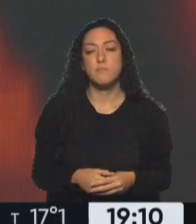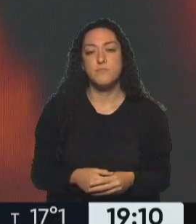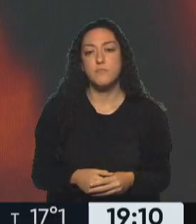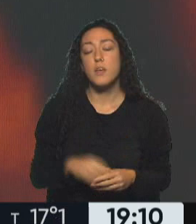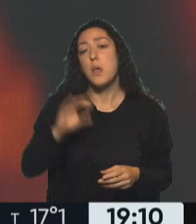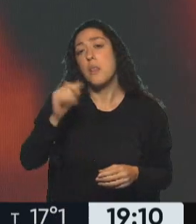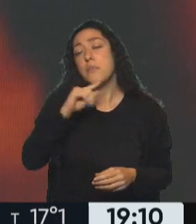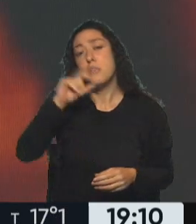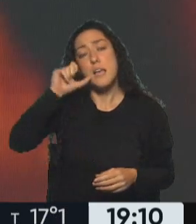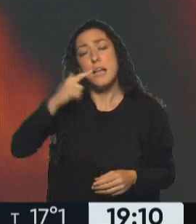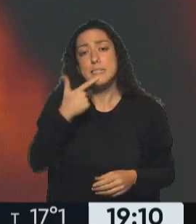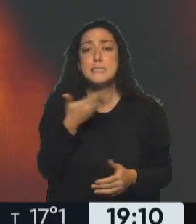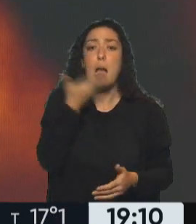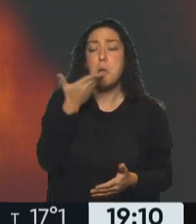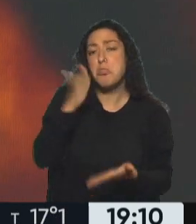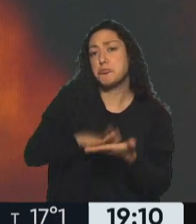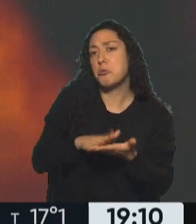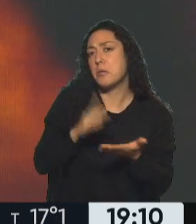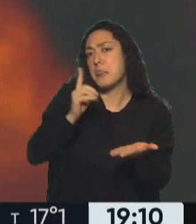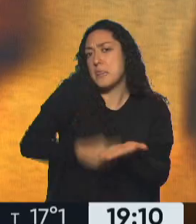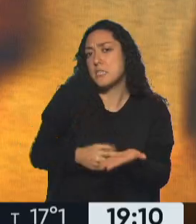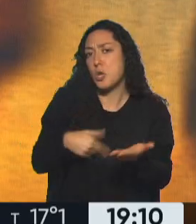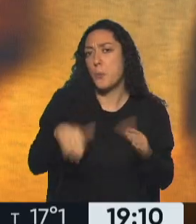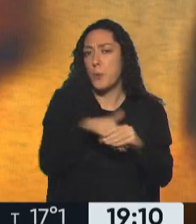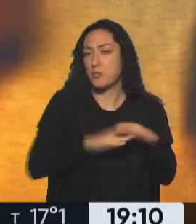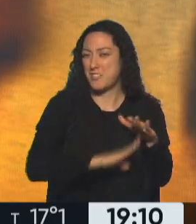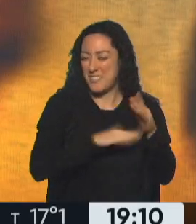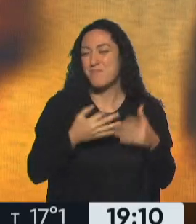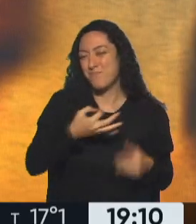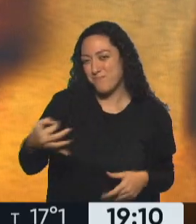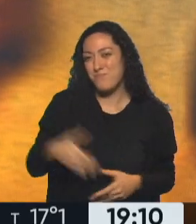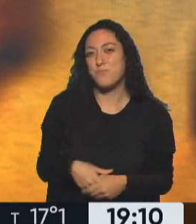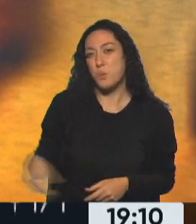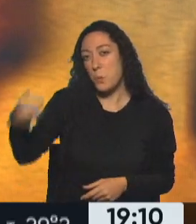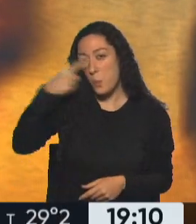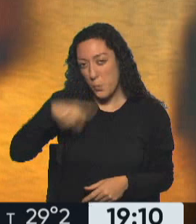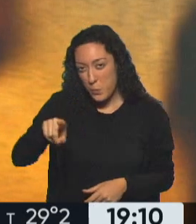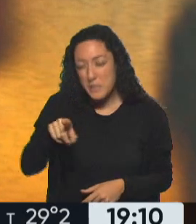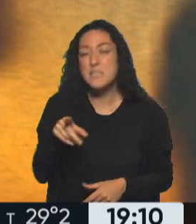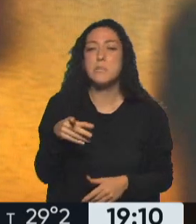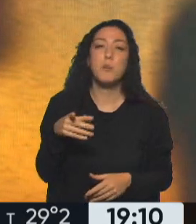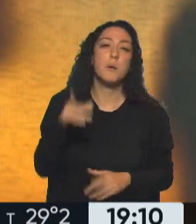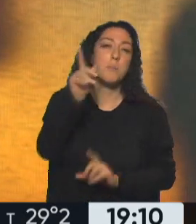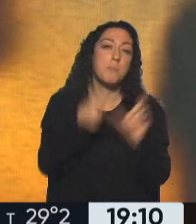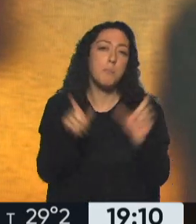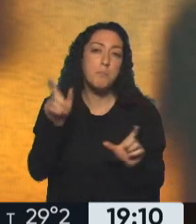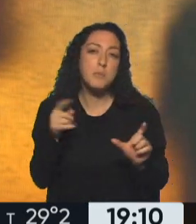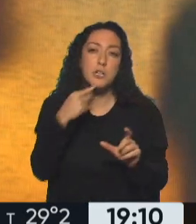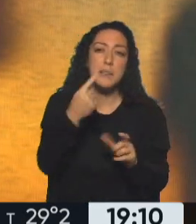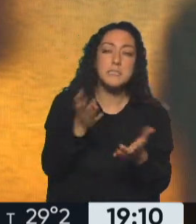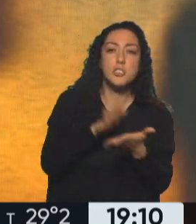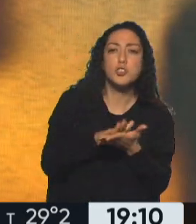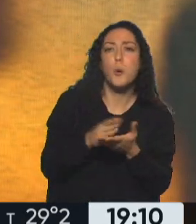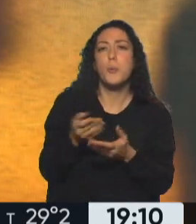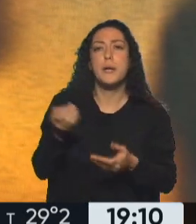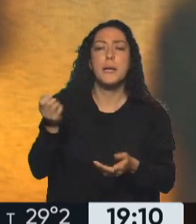Datelis, entonces, hablando de esta medida del banco. Exactamente, Feli. Bueno, para cerrar, por un lado, hay quienes te dicen, entre estos instrumentos de